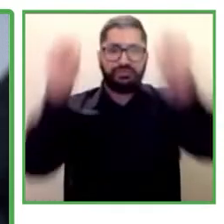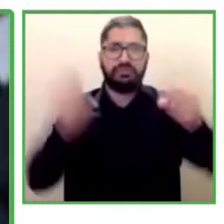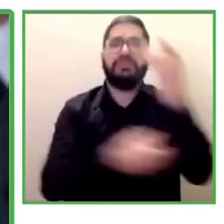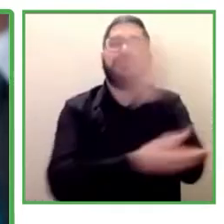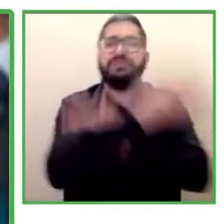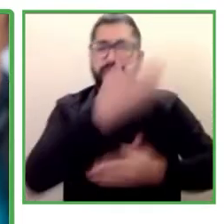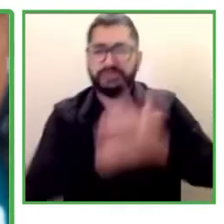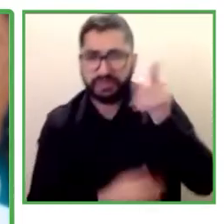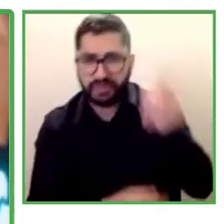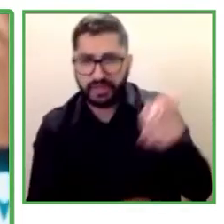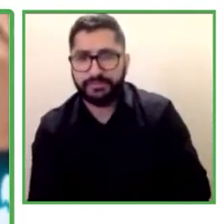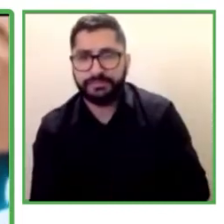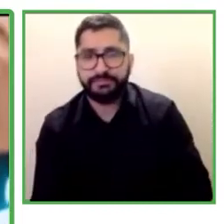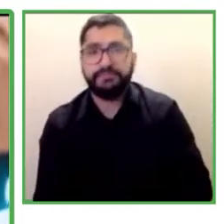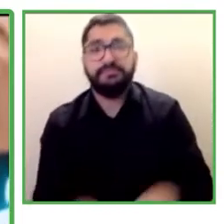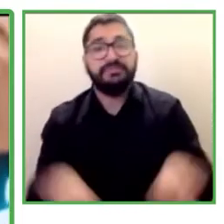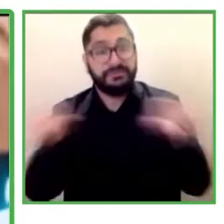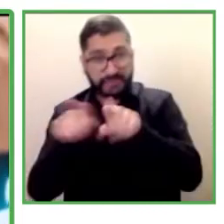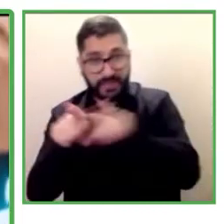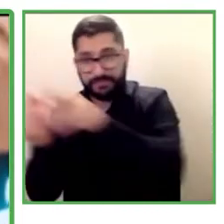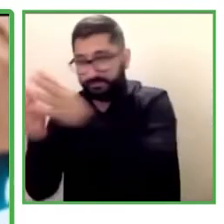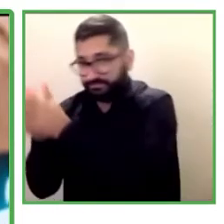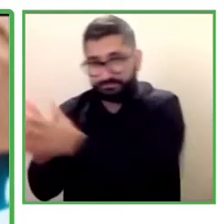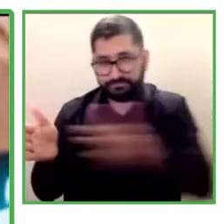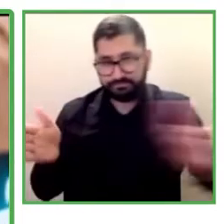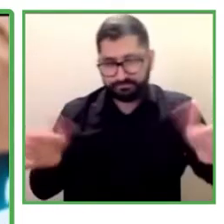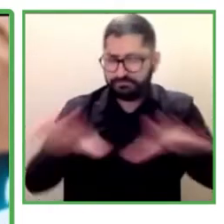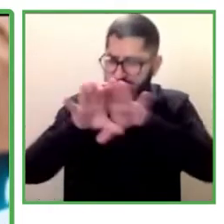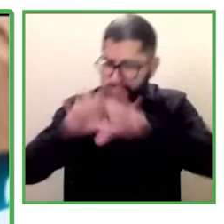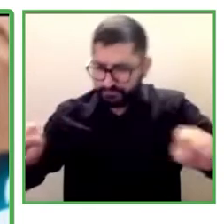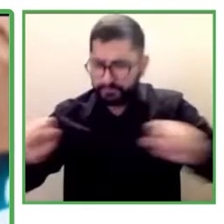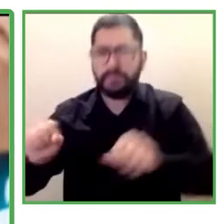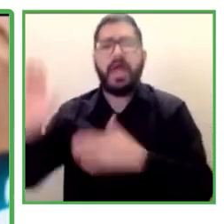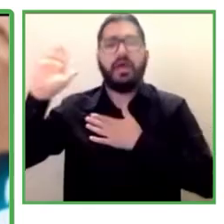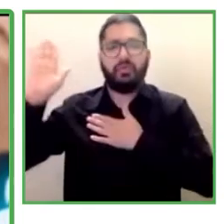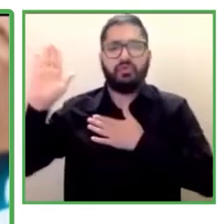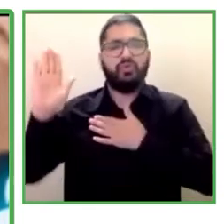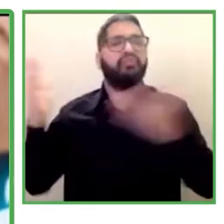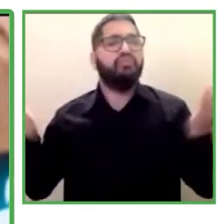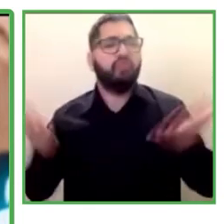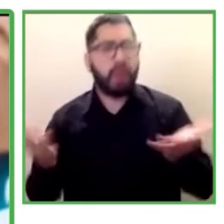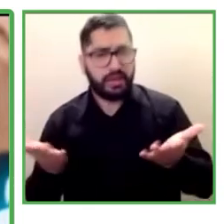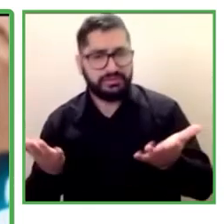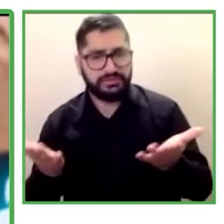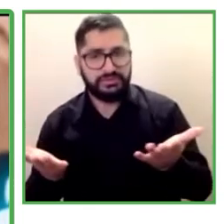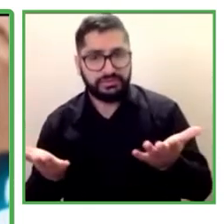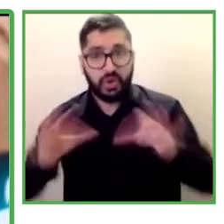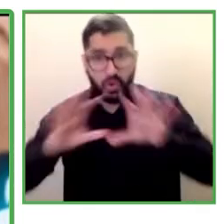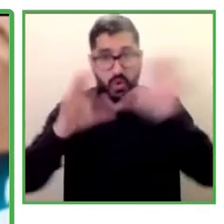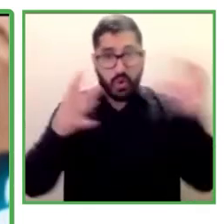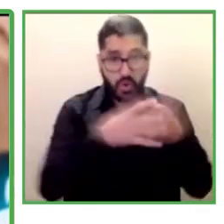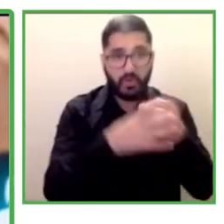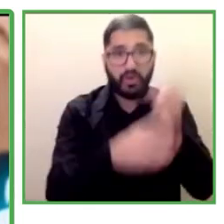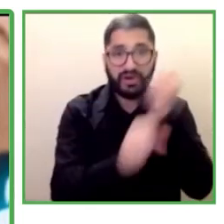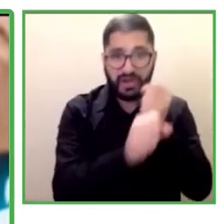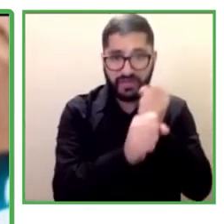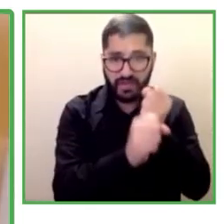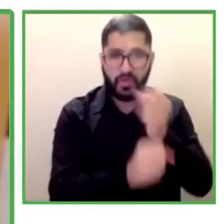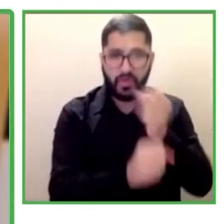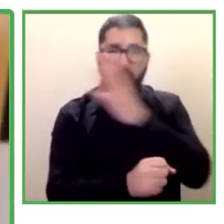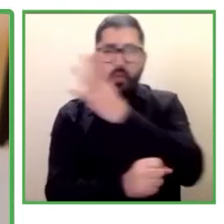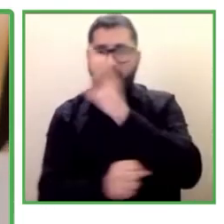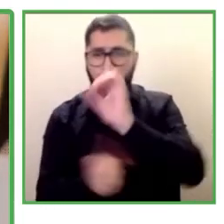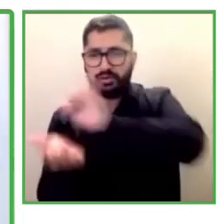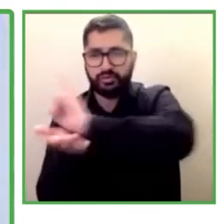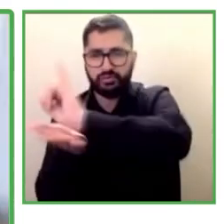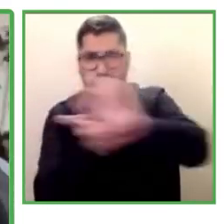Pacto de Productividad adelantó en conjunto con más de 40 entidades prestadoras de servicio diferentes acciones que le permitieron conocer e